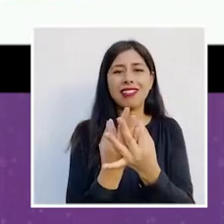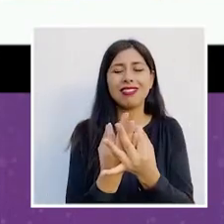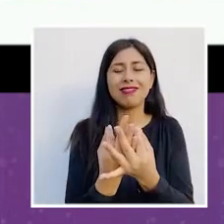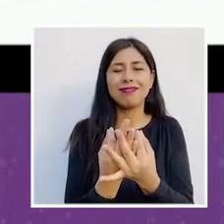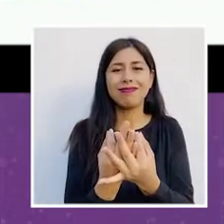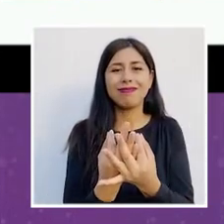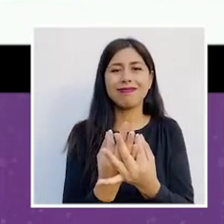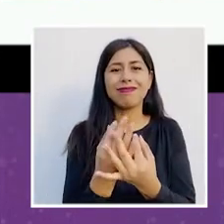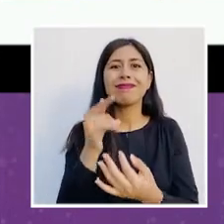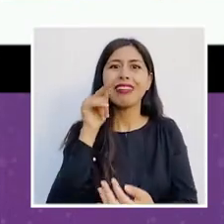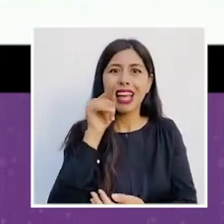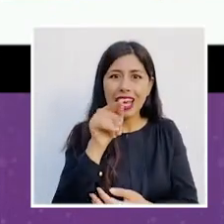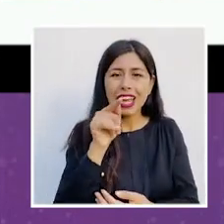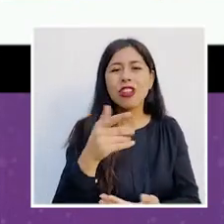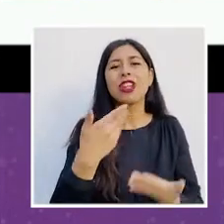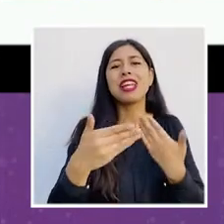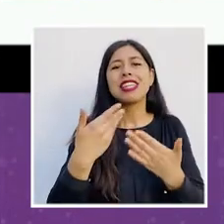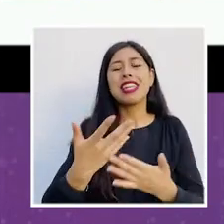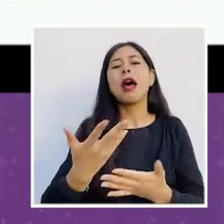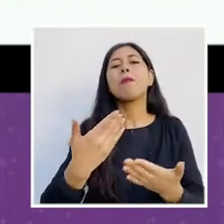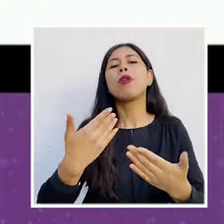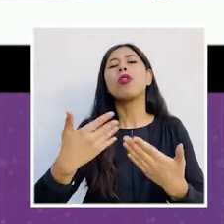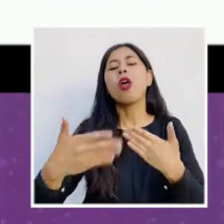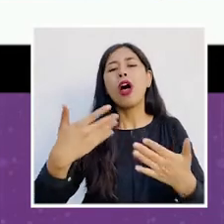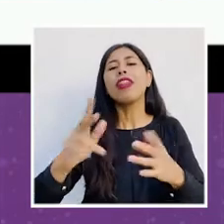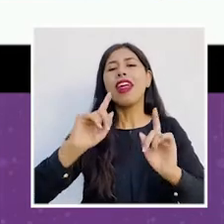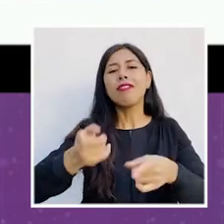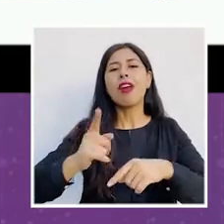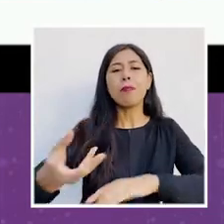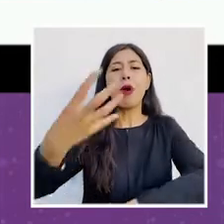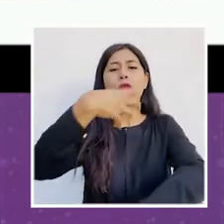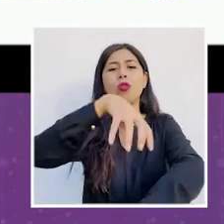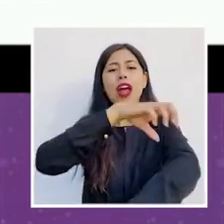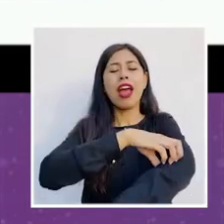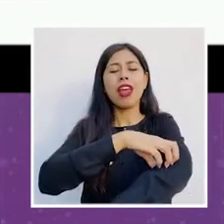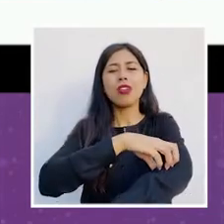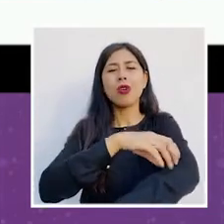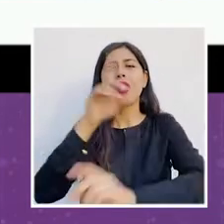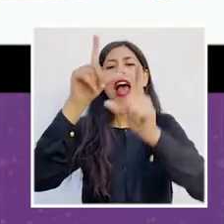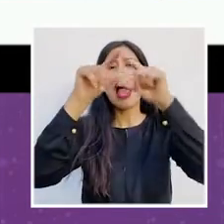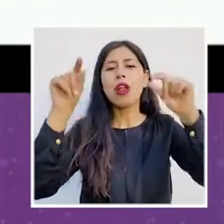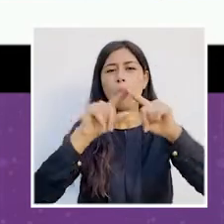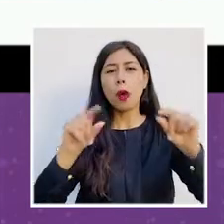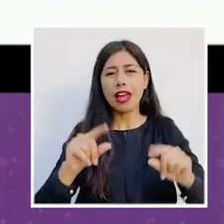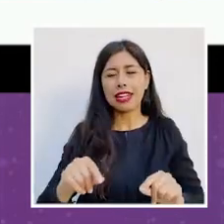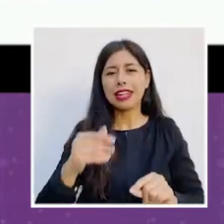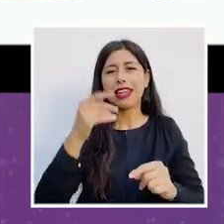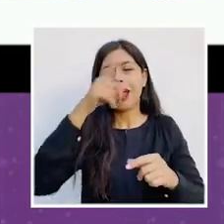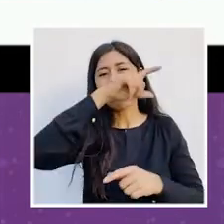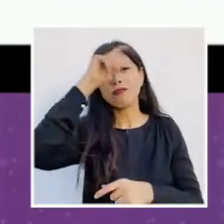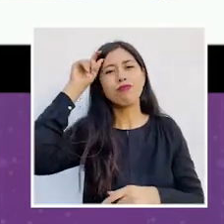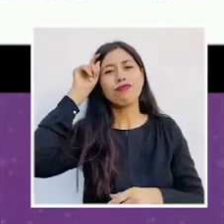el eclipse total. Y para eso hay que estar en la región de la Araucanía o en la región de los ríos.